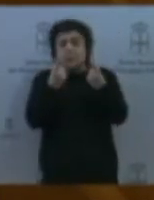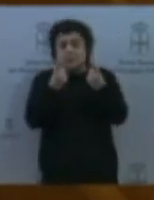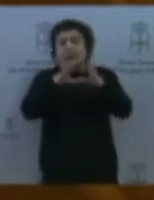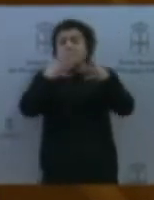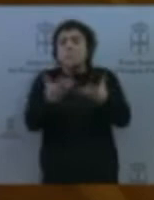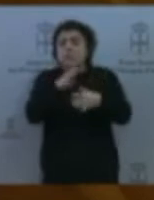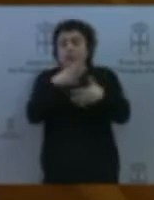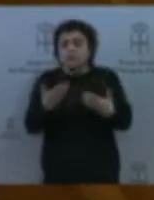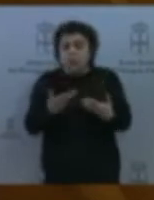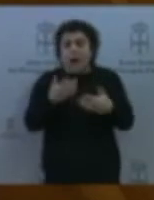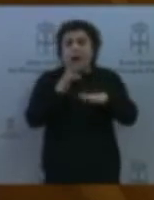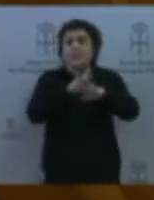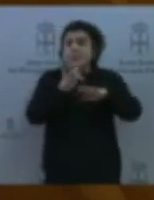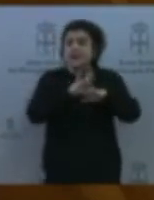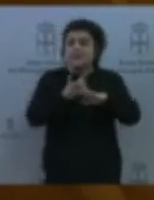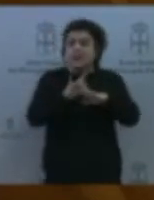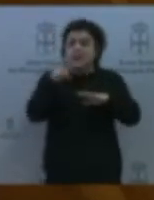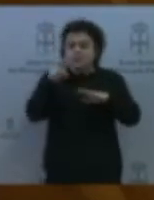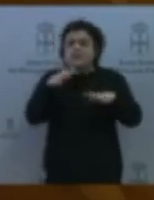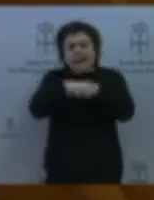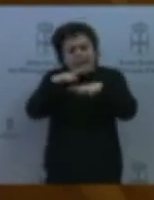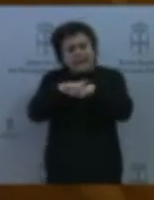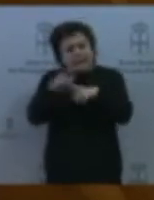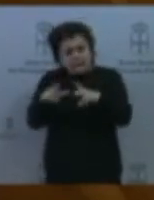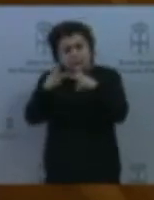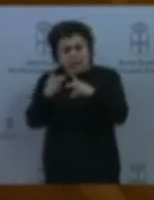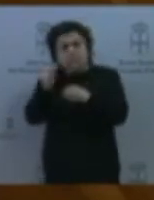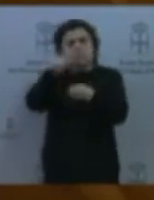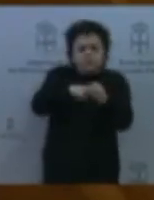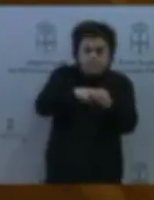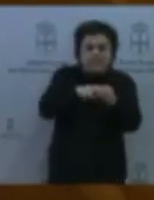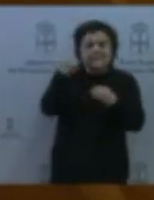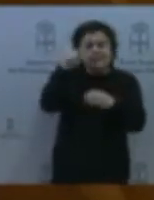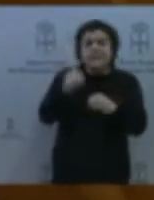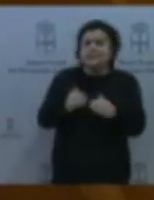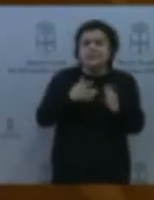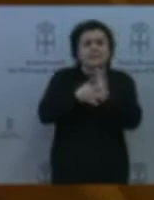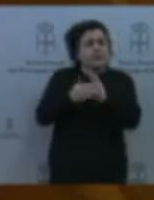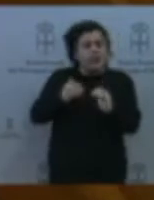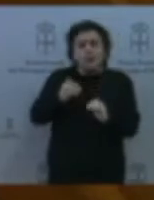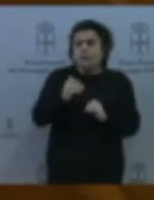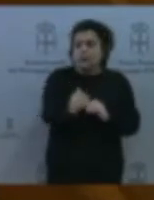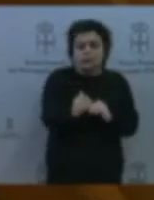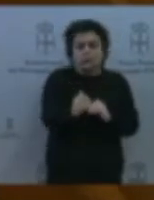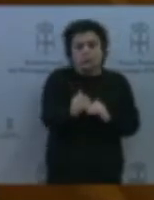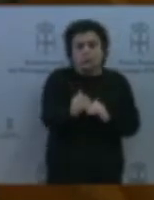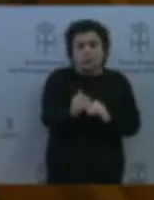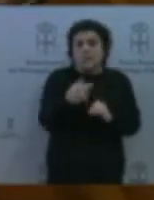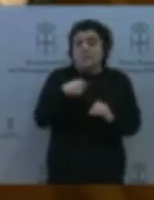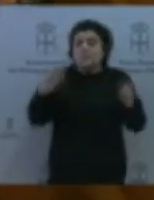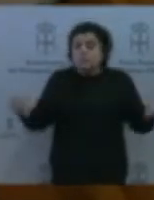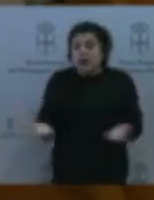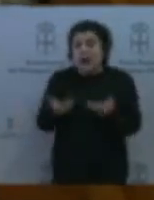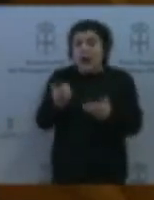yo, sabe que ese es el futuro. Y lo que tenemos que ayudar es a nuestro comercio que sobreviva en ese futuro digital mediante